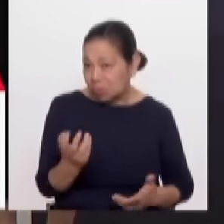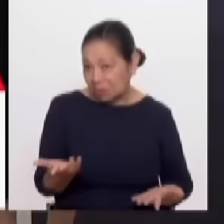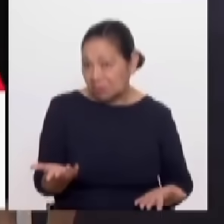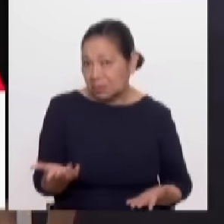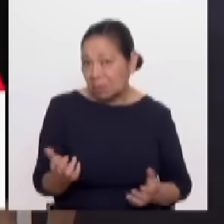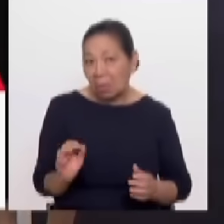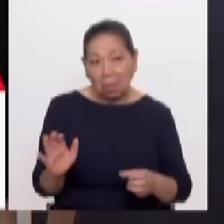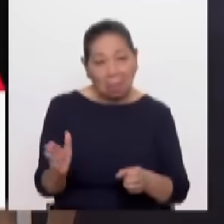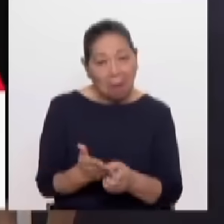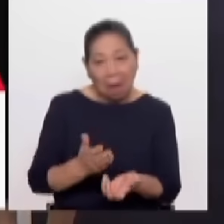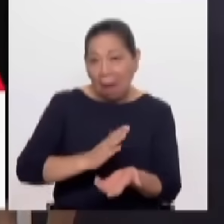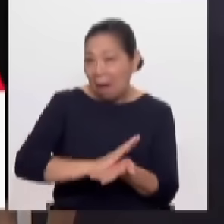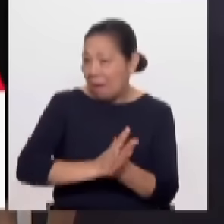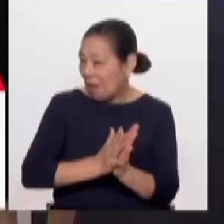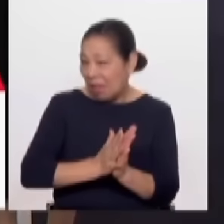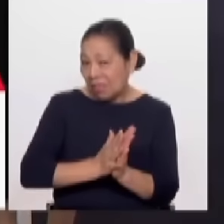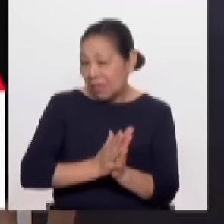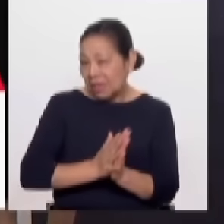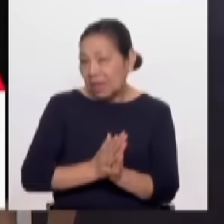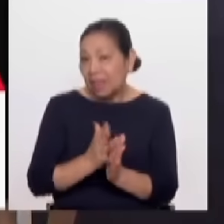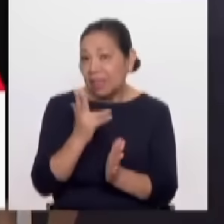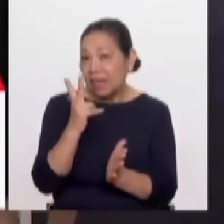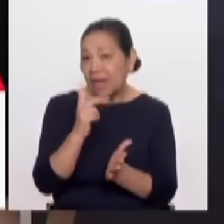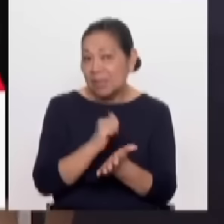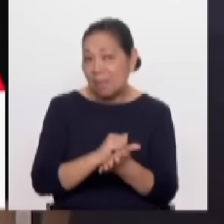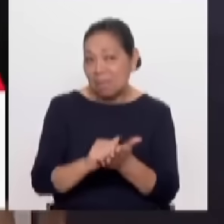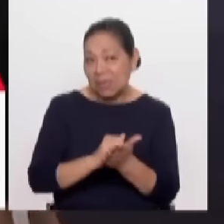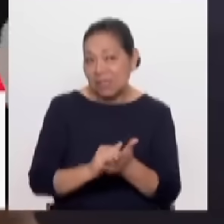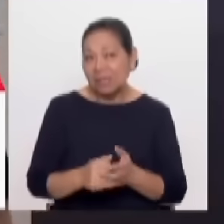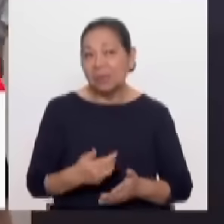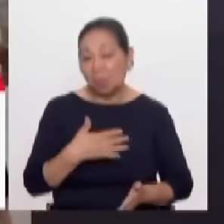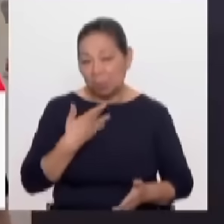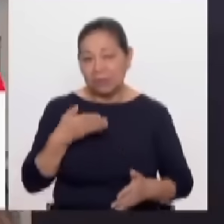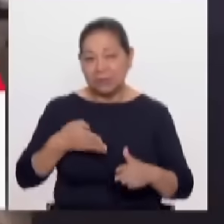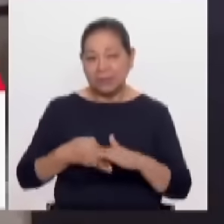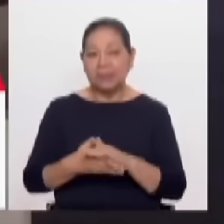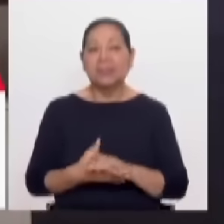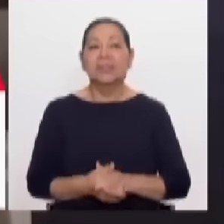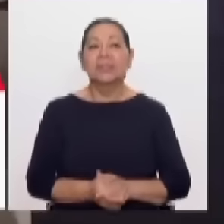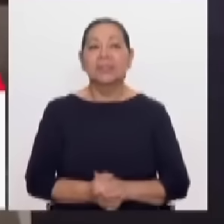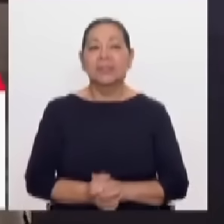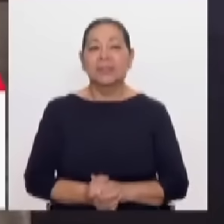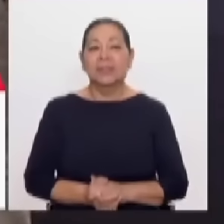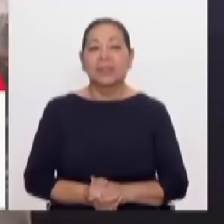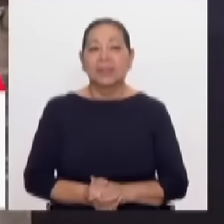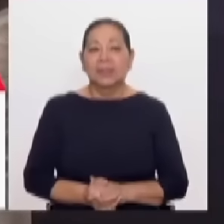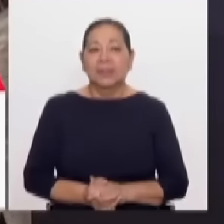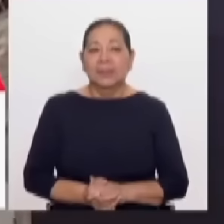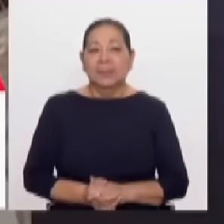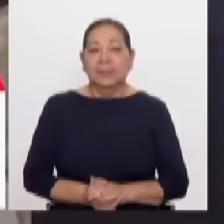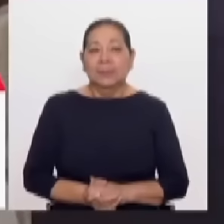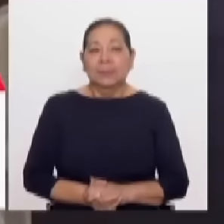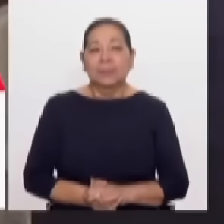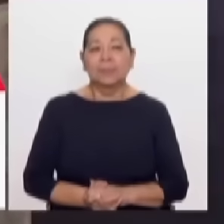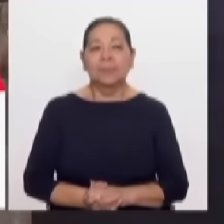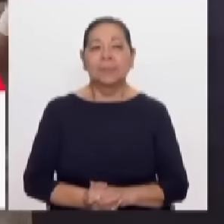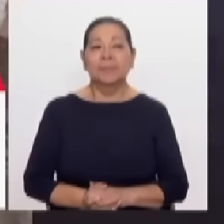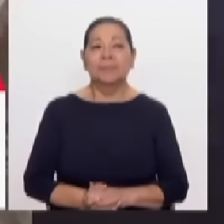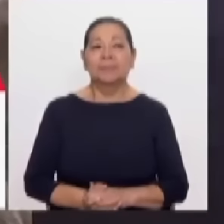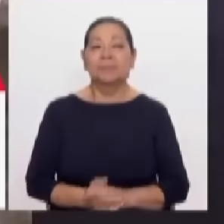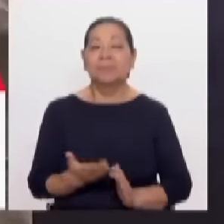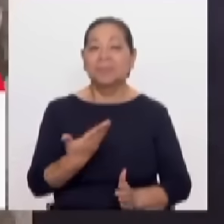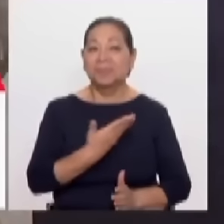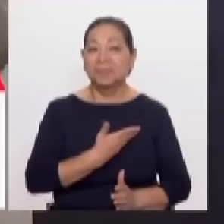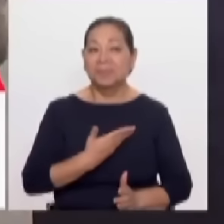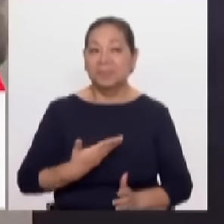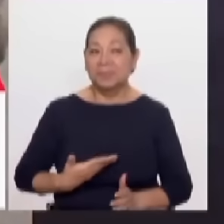servicio totalmente gratis durante 3 meses. Del metro de Lima y Callao. La